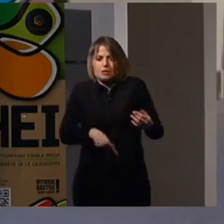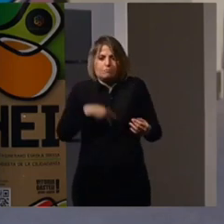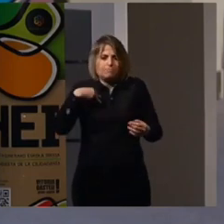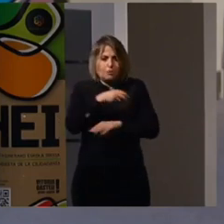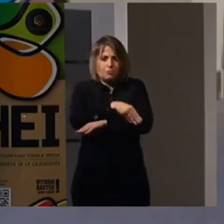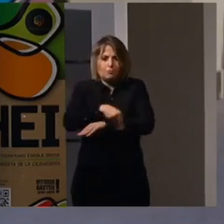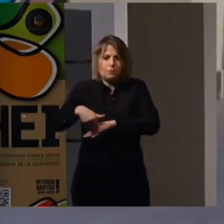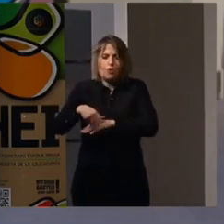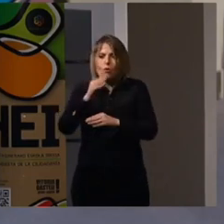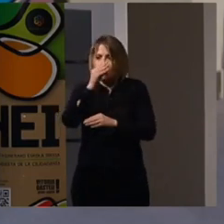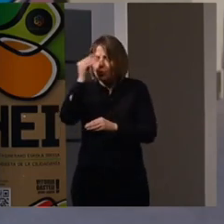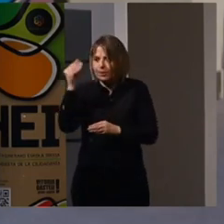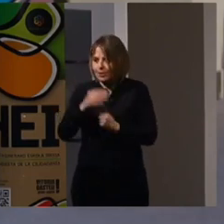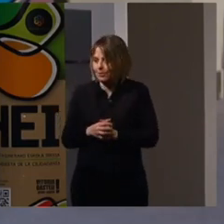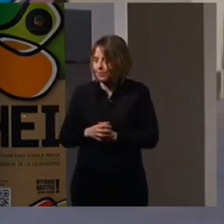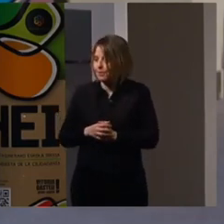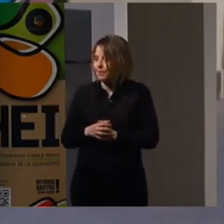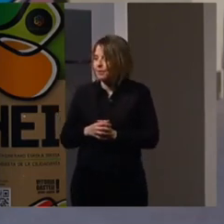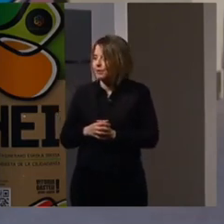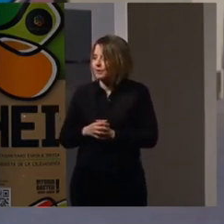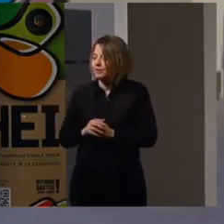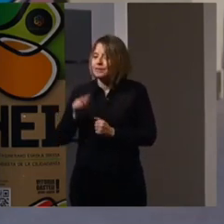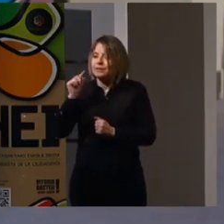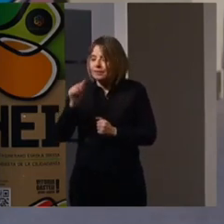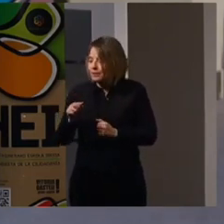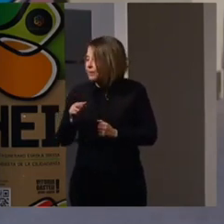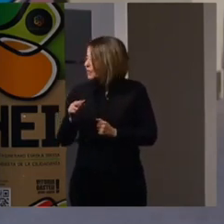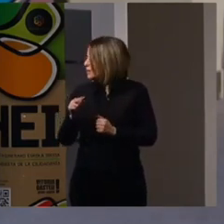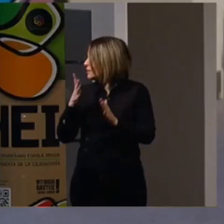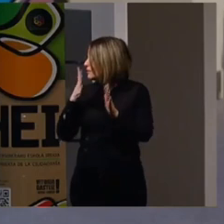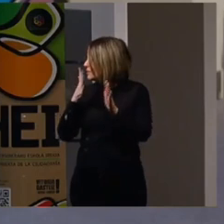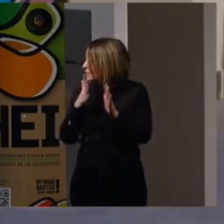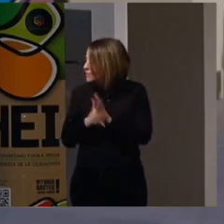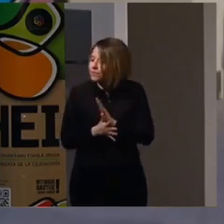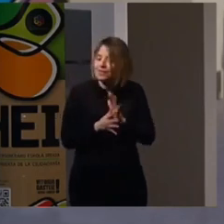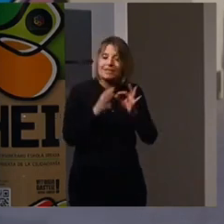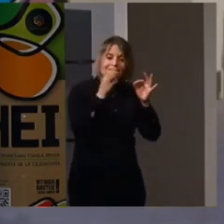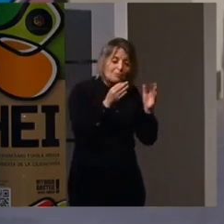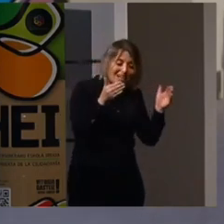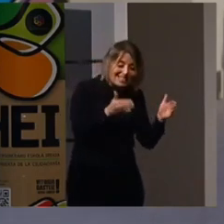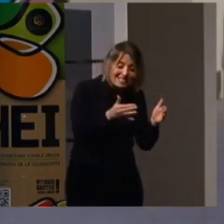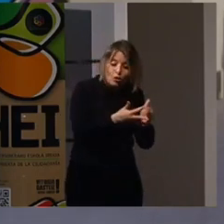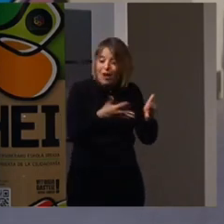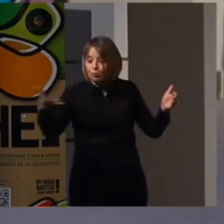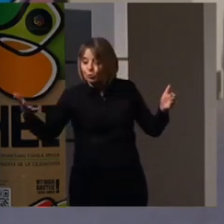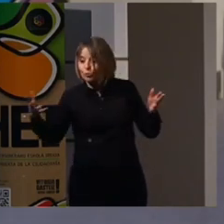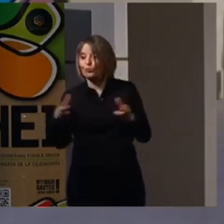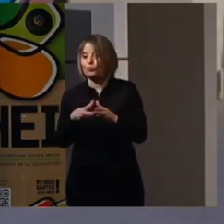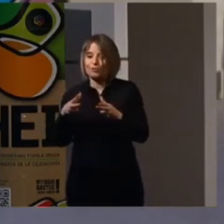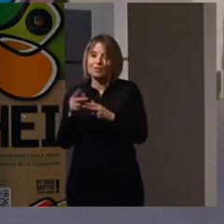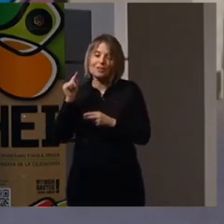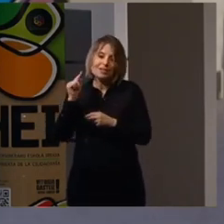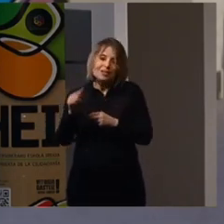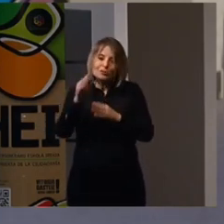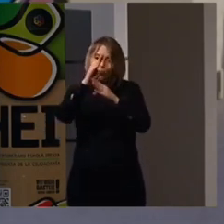más transversal. Al final, esto es un ejercicio continuo del cachito al todo y a lo social, ¿no? Y es un